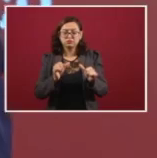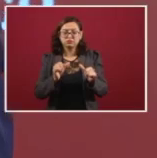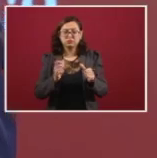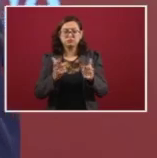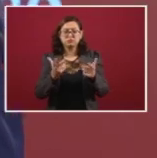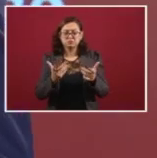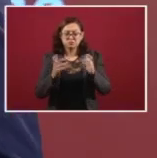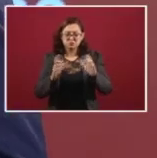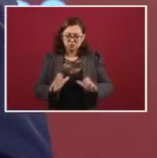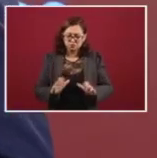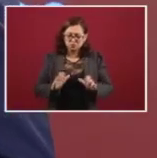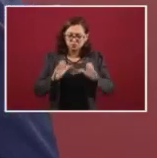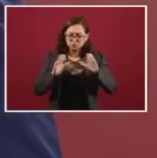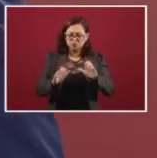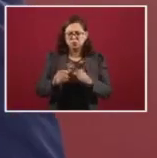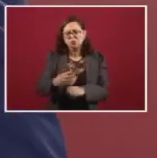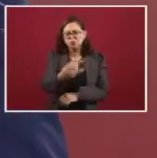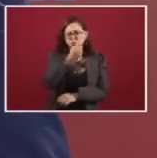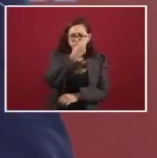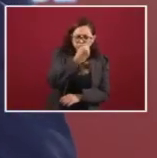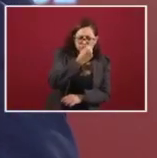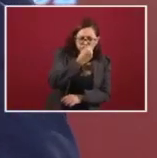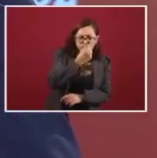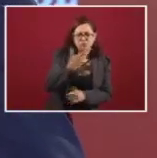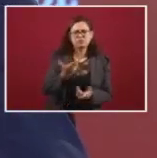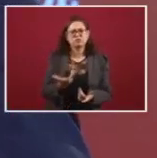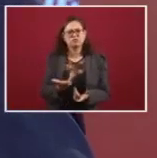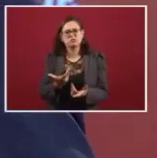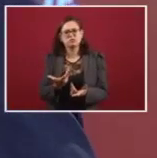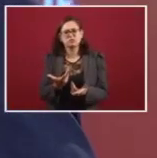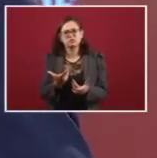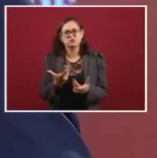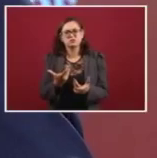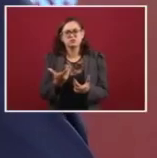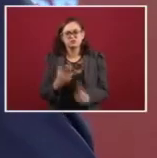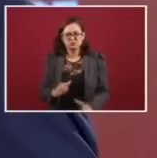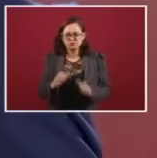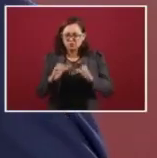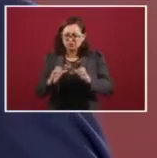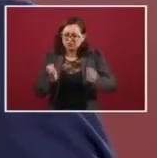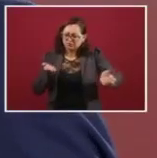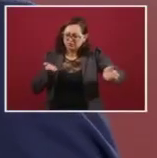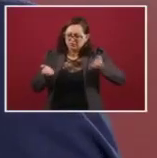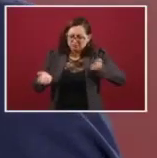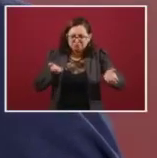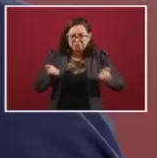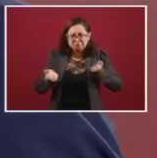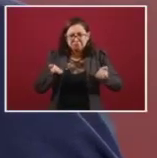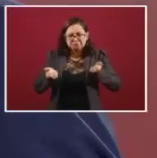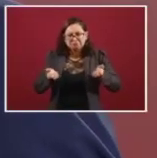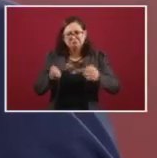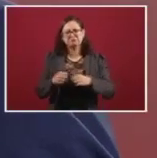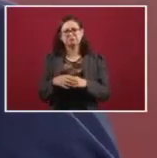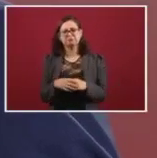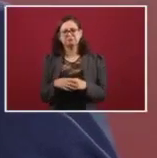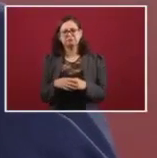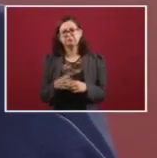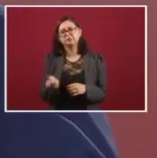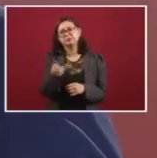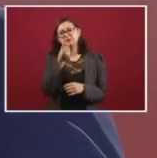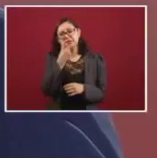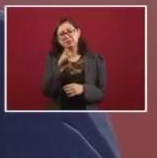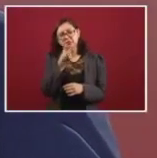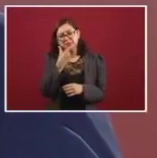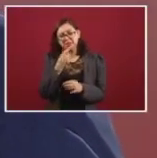es cuidadoso con alimentación, el hacer el ejercicio, las